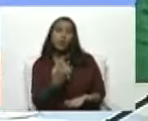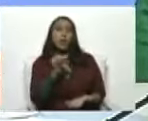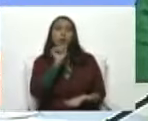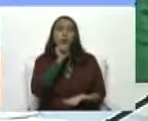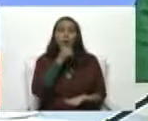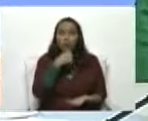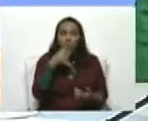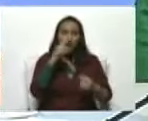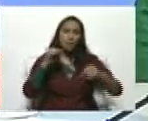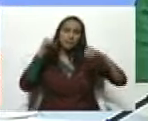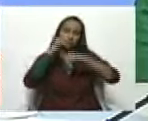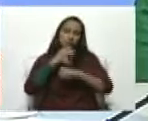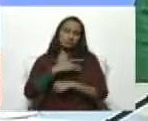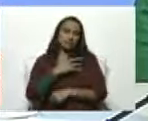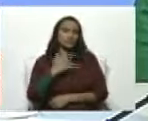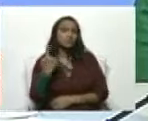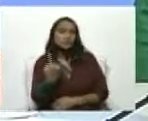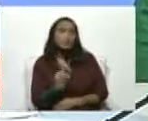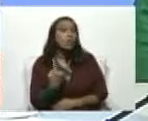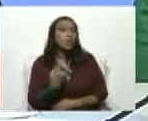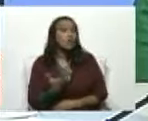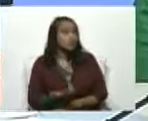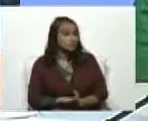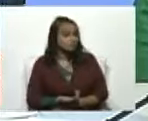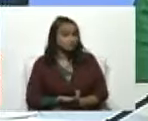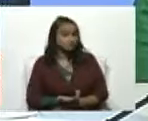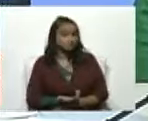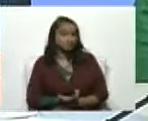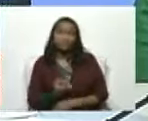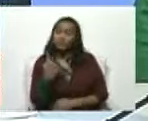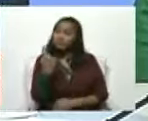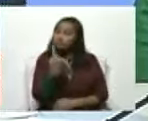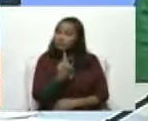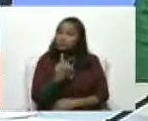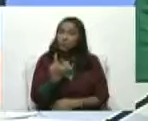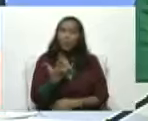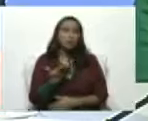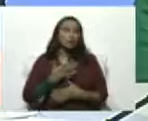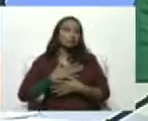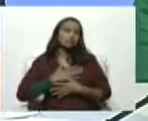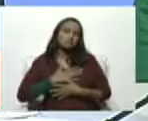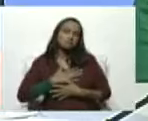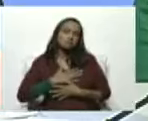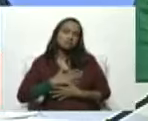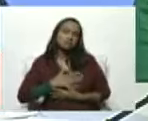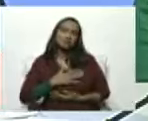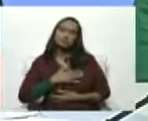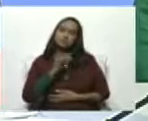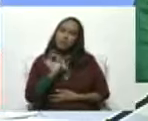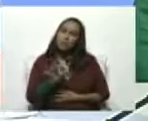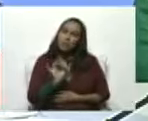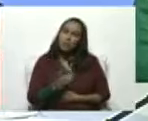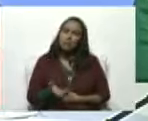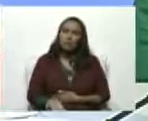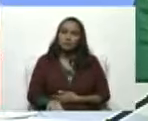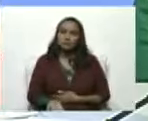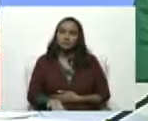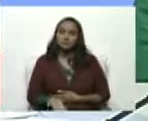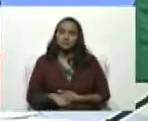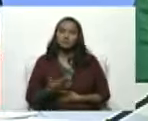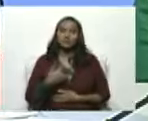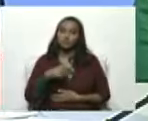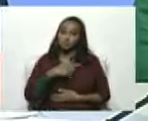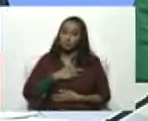las abuelas que se quedaron solos o solas. Nosotros le hemos dado una tarea a